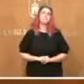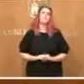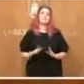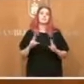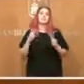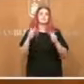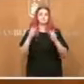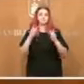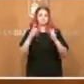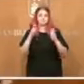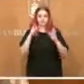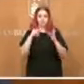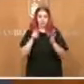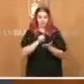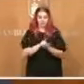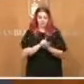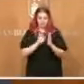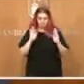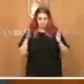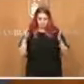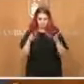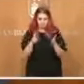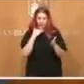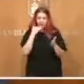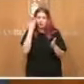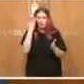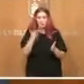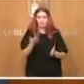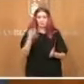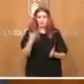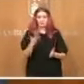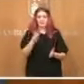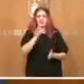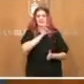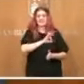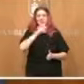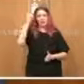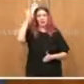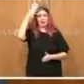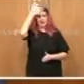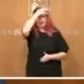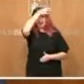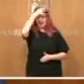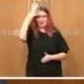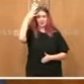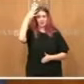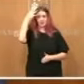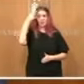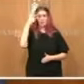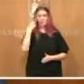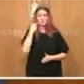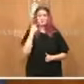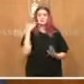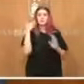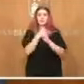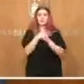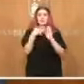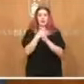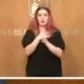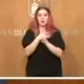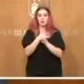tema, hay una cosa muy, muy importante. El señor Garrido ha dado una explicación